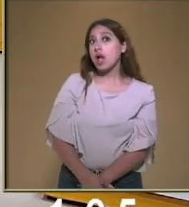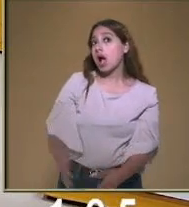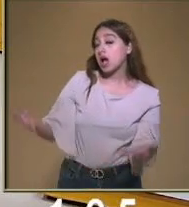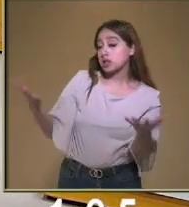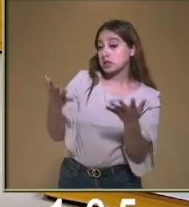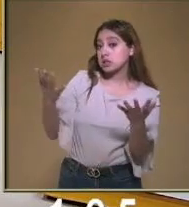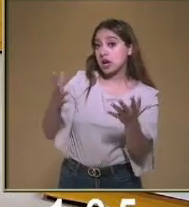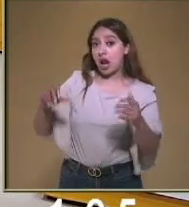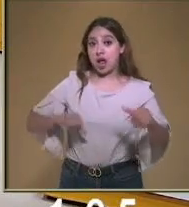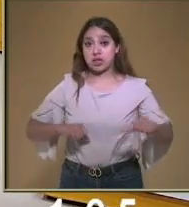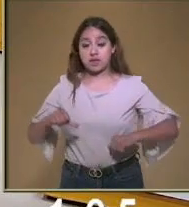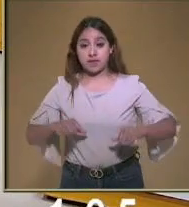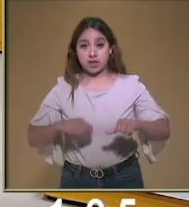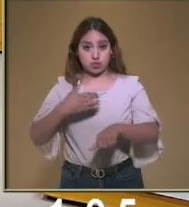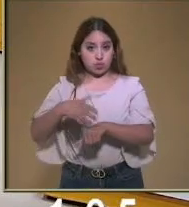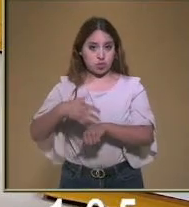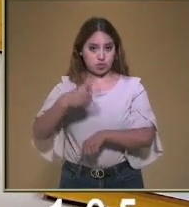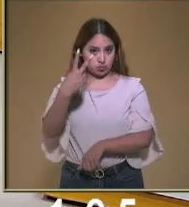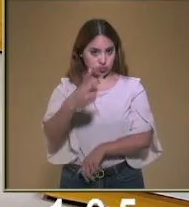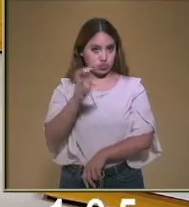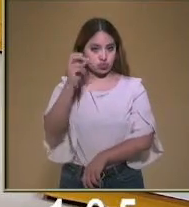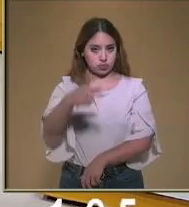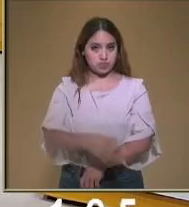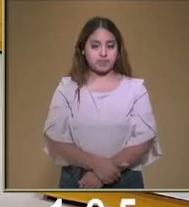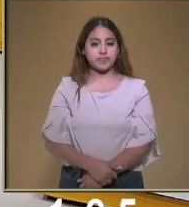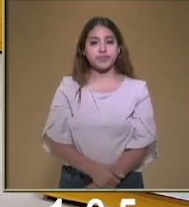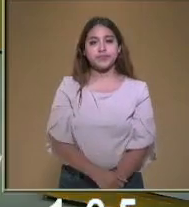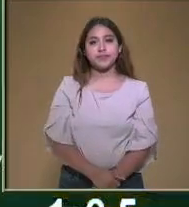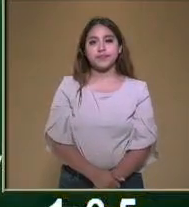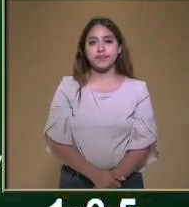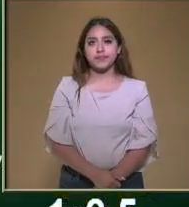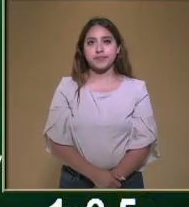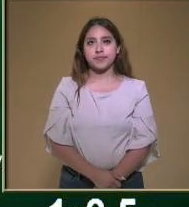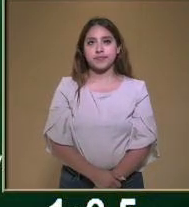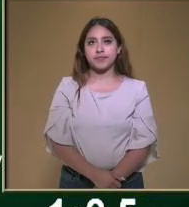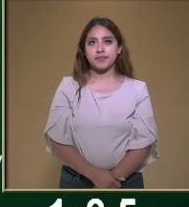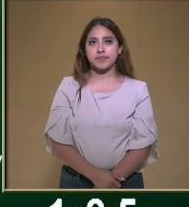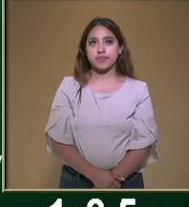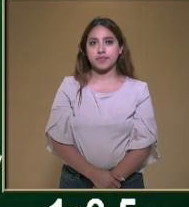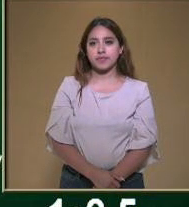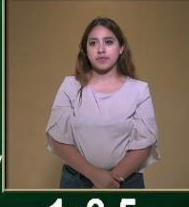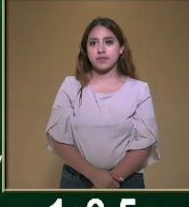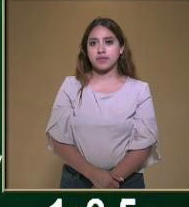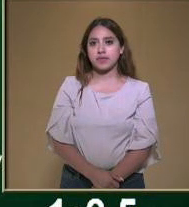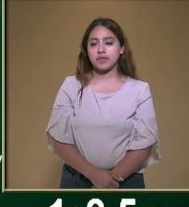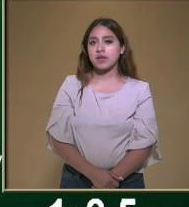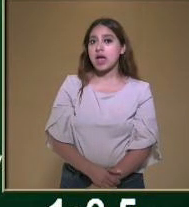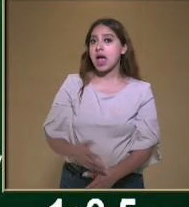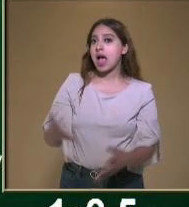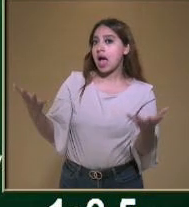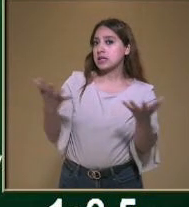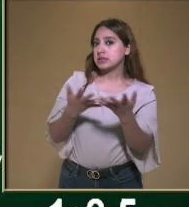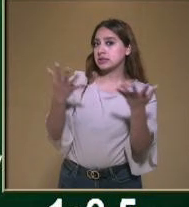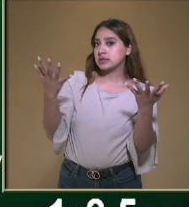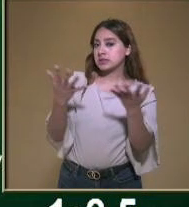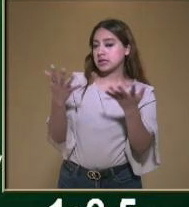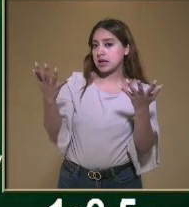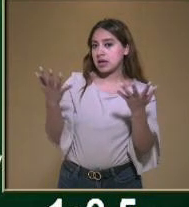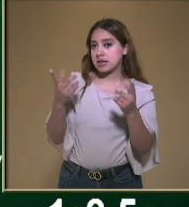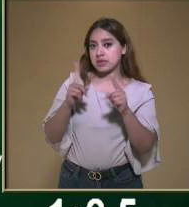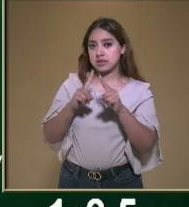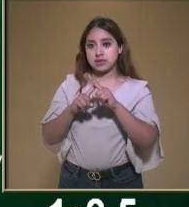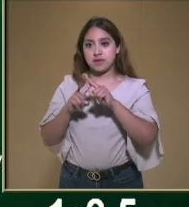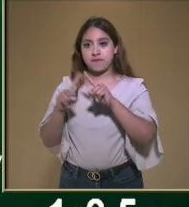la actividad número 2, profe. Muy bien. ¿Te parece? Dice, emplea recursos expresivos en diferentes